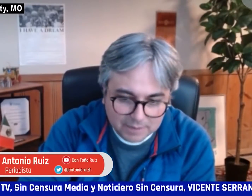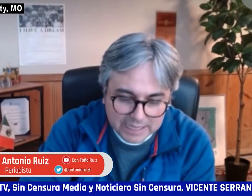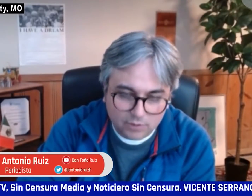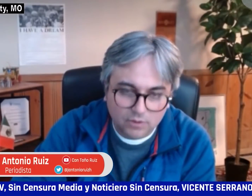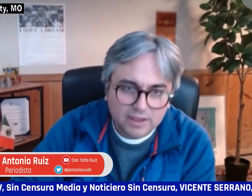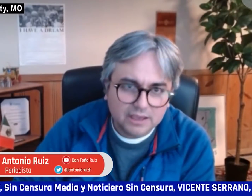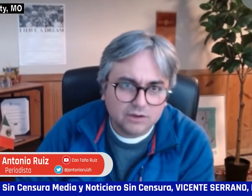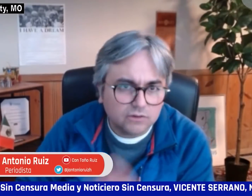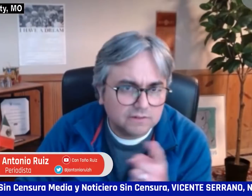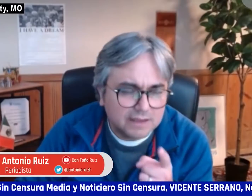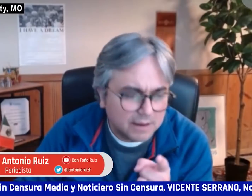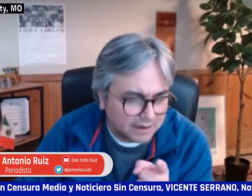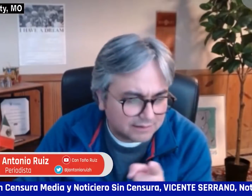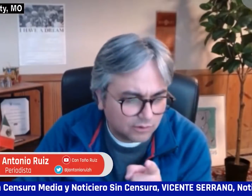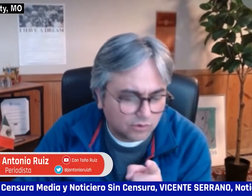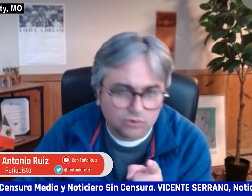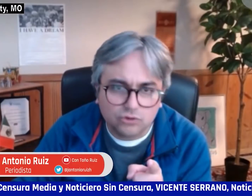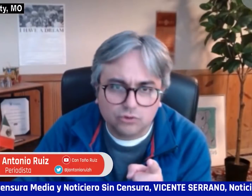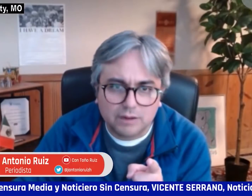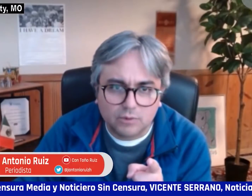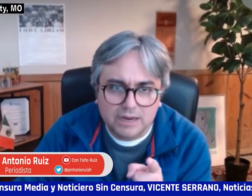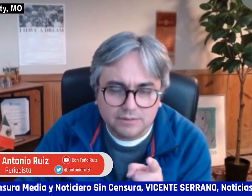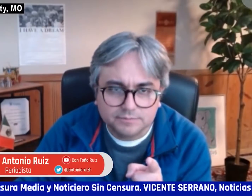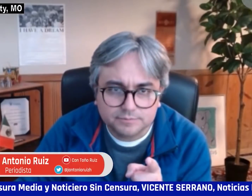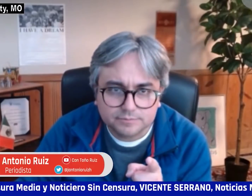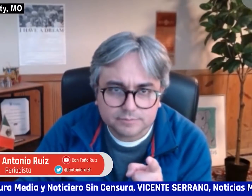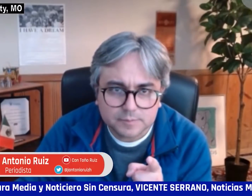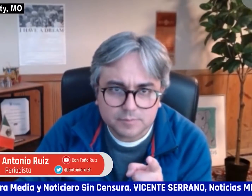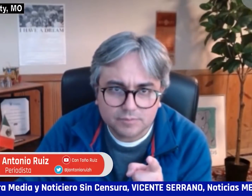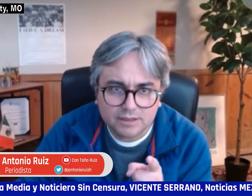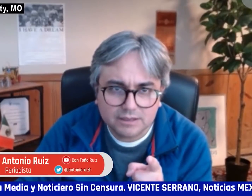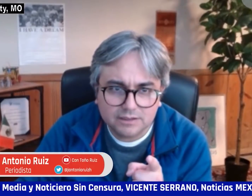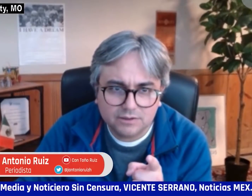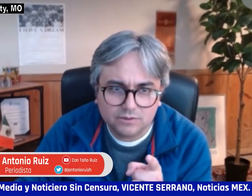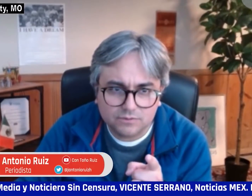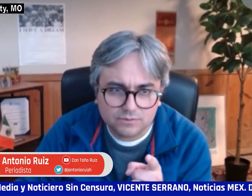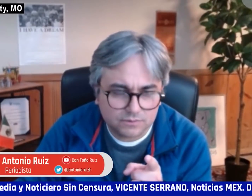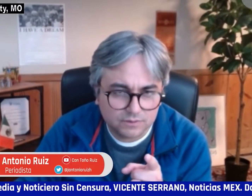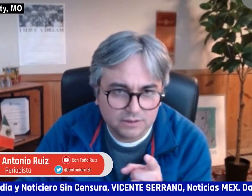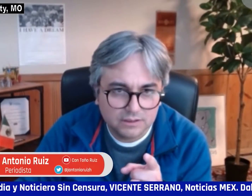el tablero. No sé si haya regresado con nosotros, Manuel.